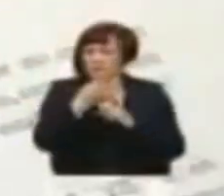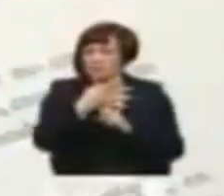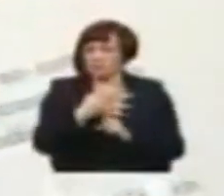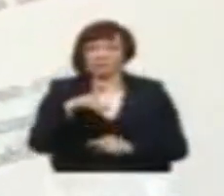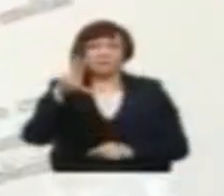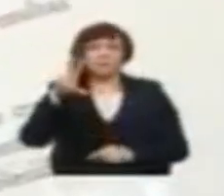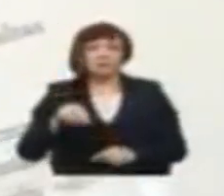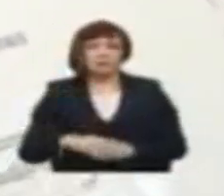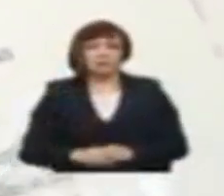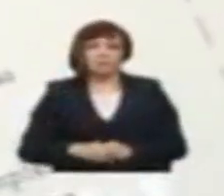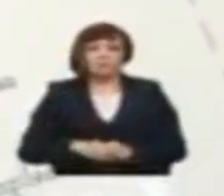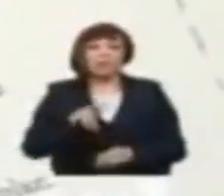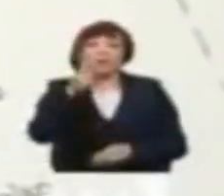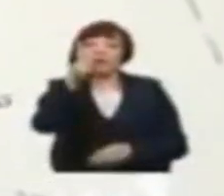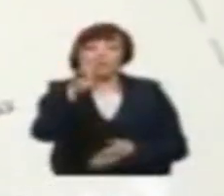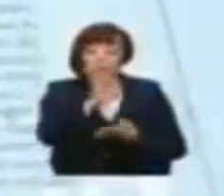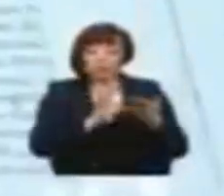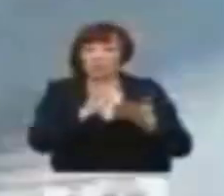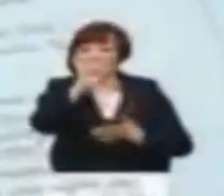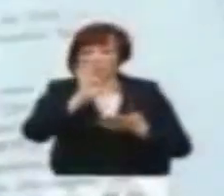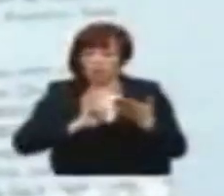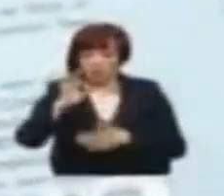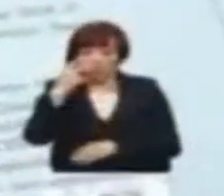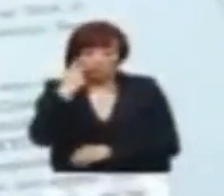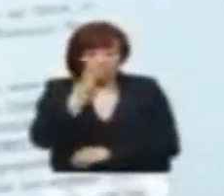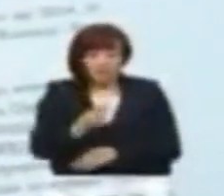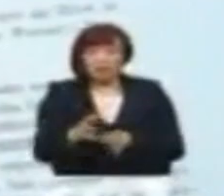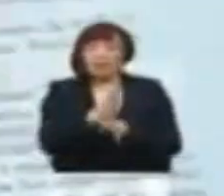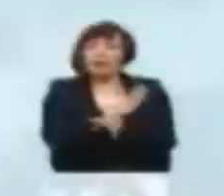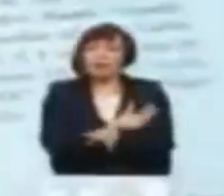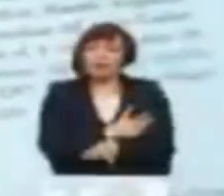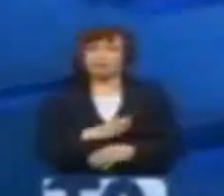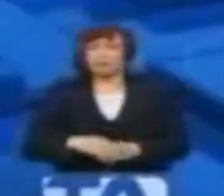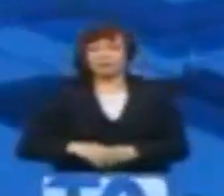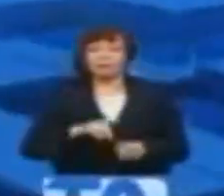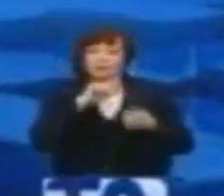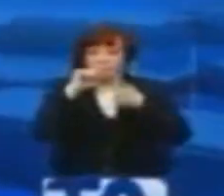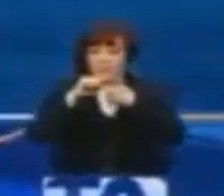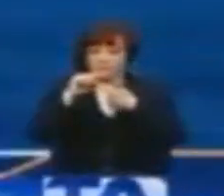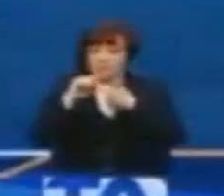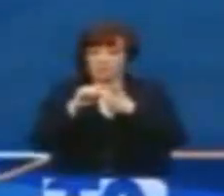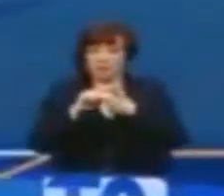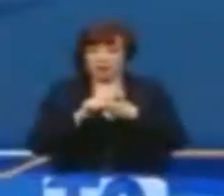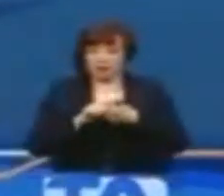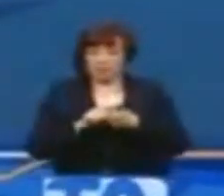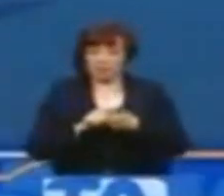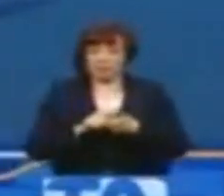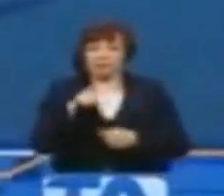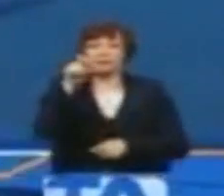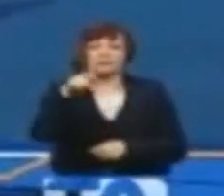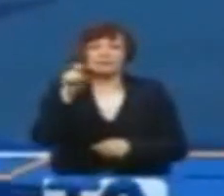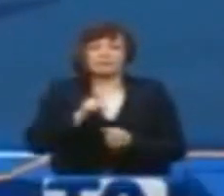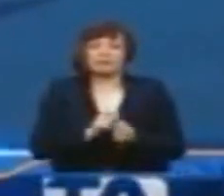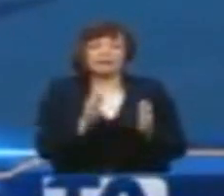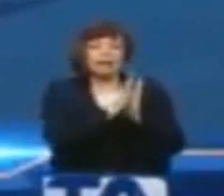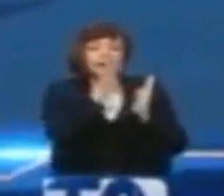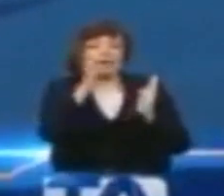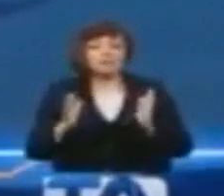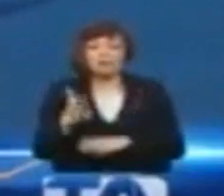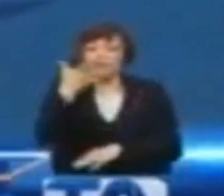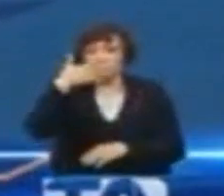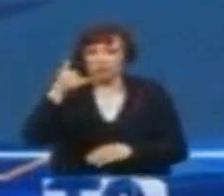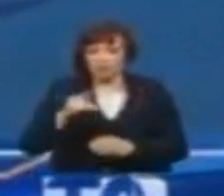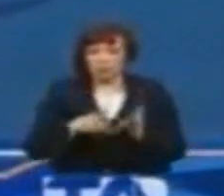de estos contratos llamaron la atención de la sucesora de Patricio Vaca Mancheno. El primero para el fortalecimiento de la imagen del Tribunal